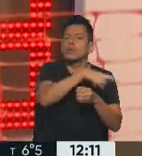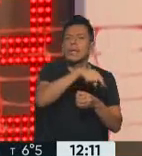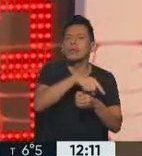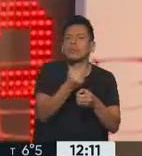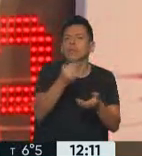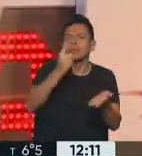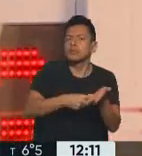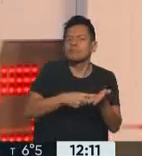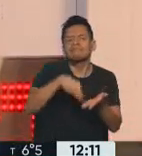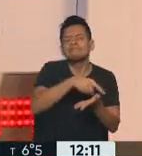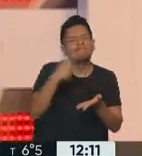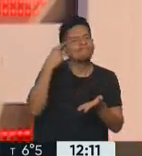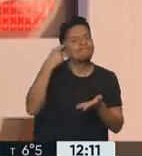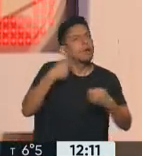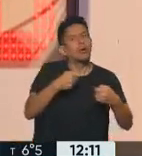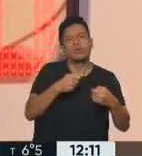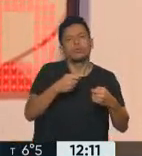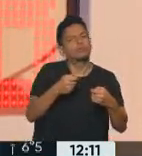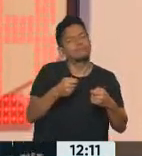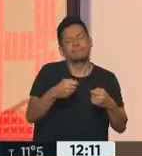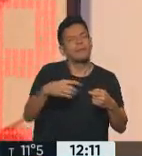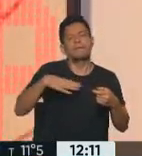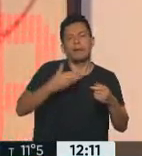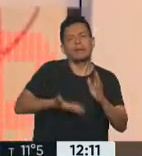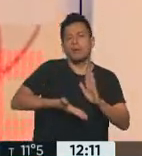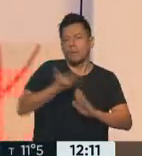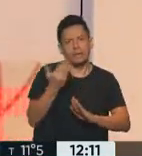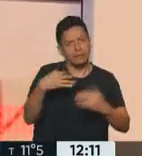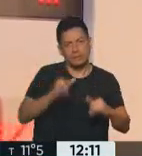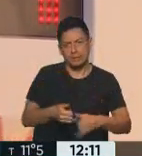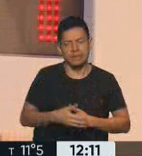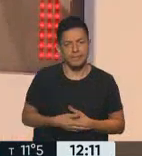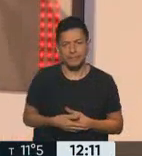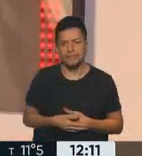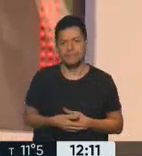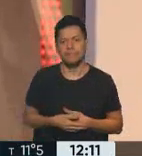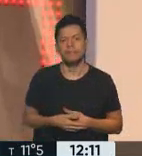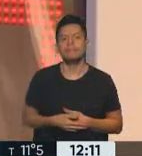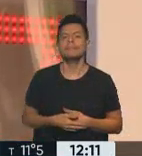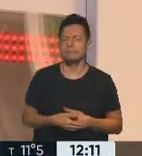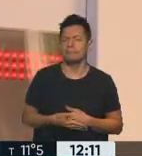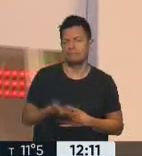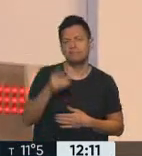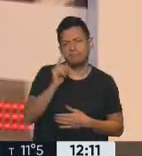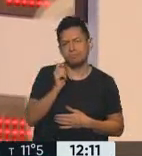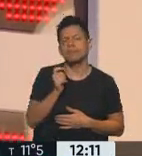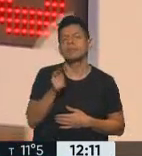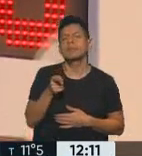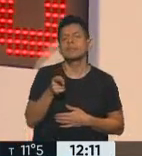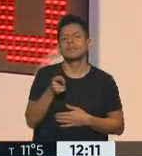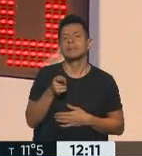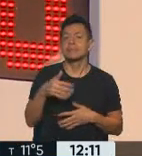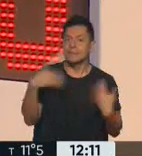los precios, no alcanzaba con lo que se había, digamos, aumentado, ¿no? Ya se veía venir que iba a haber una